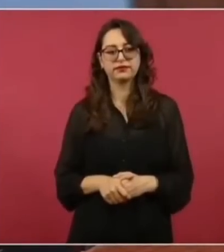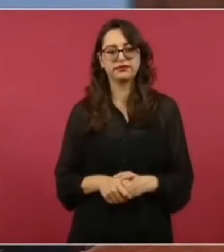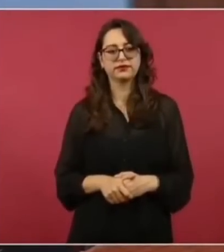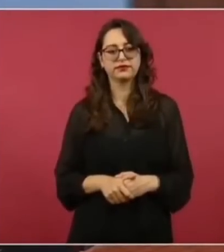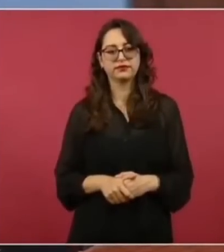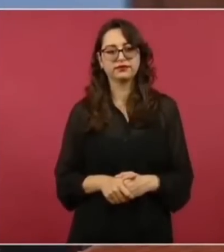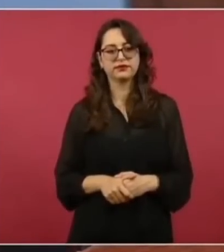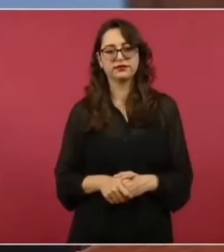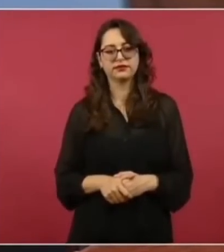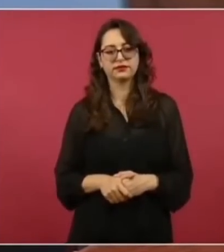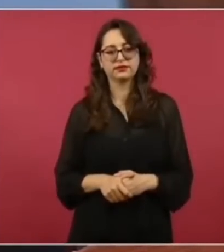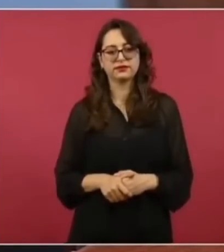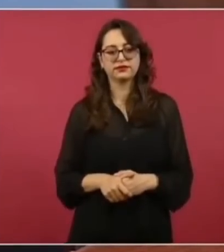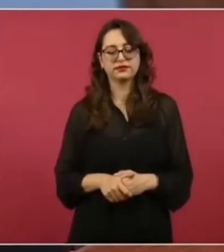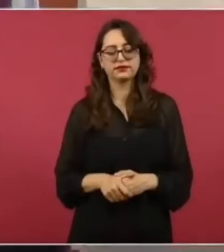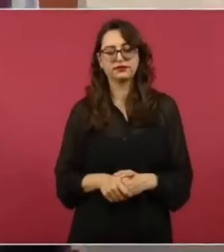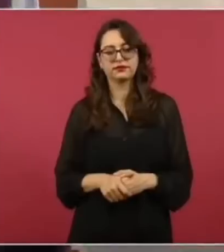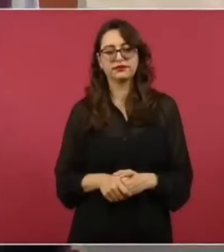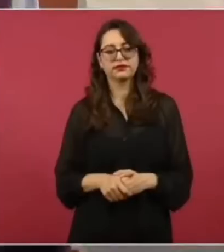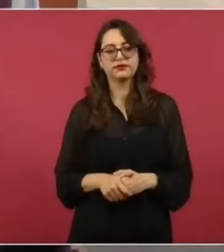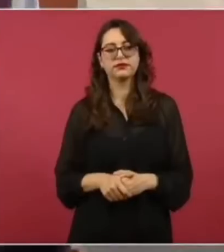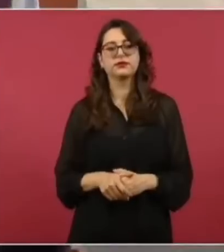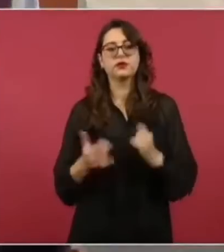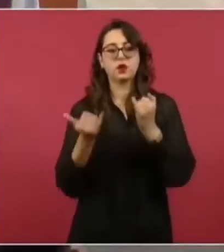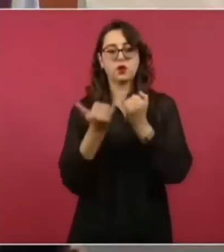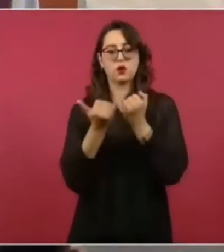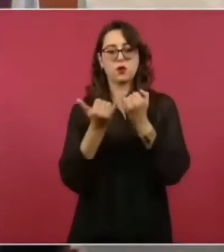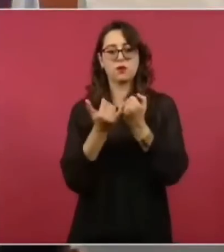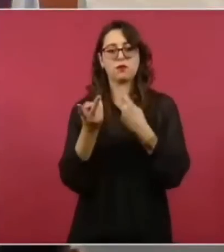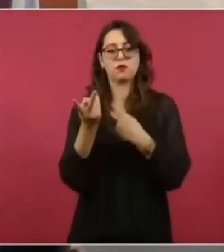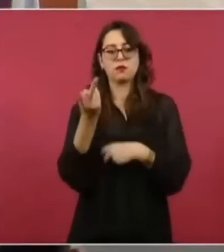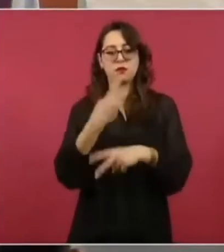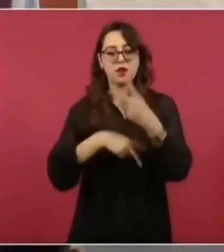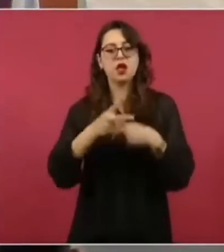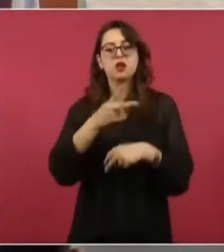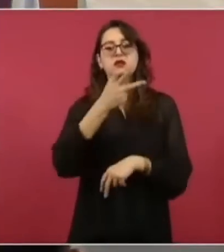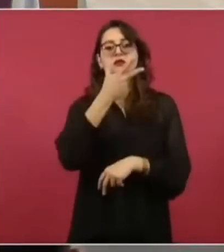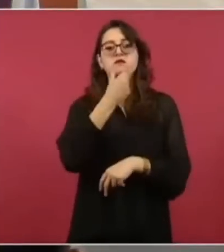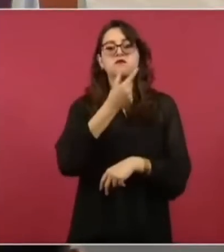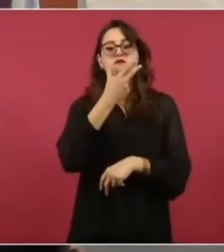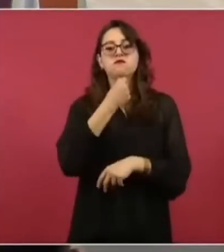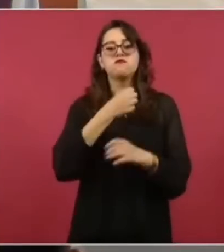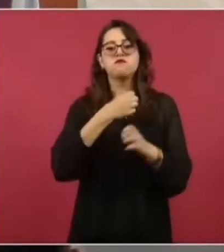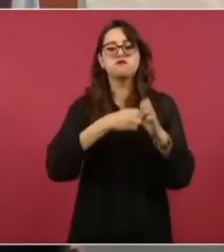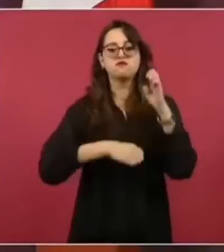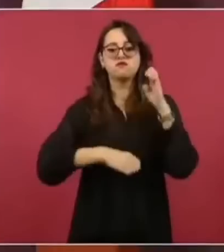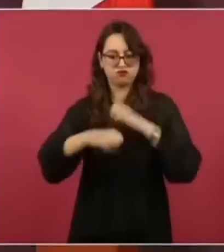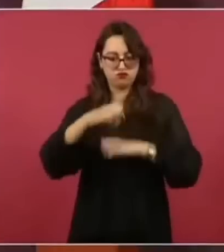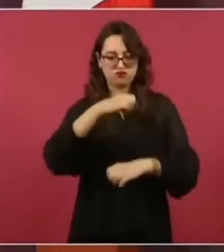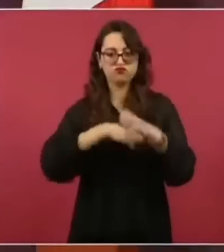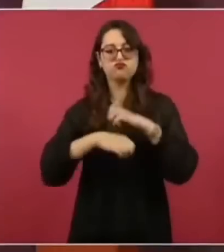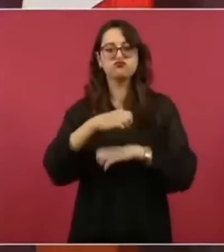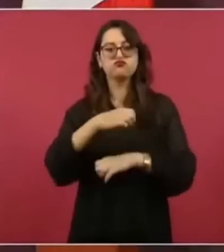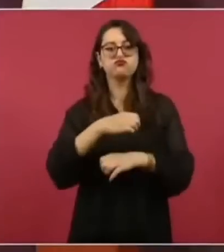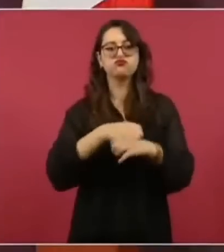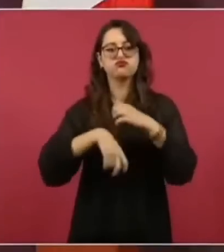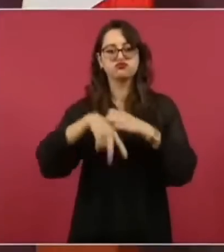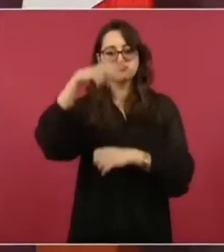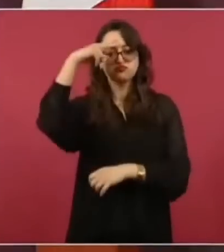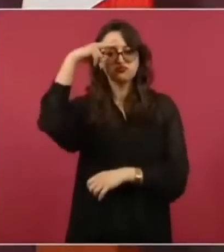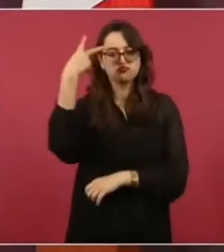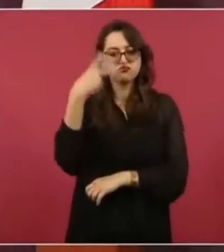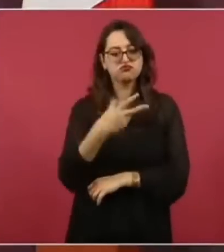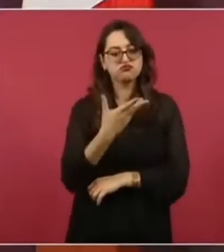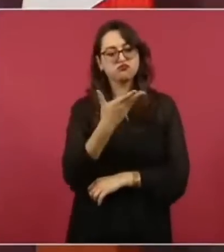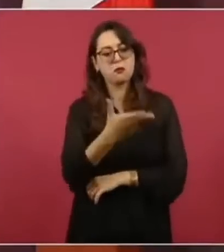Quiero agradecer la compañía de un empresario mexicano,